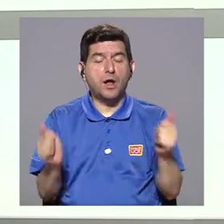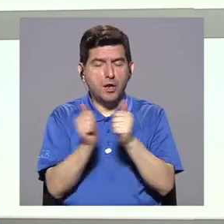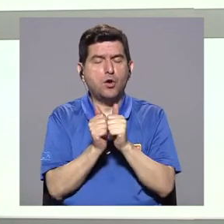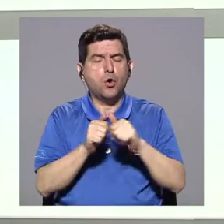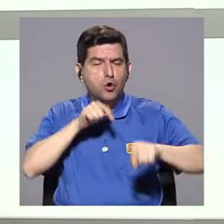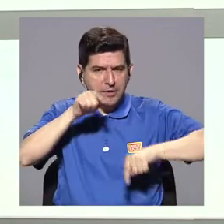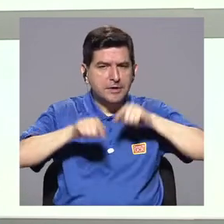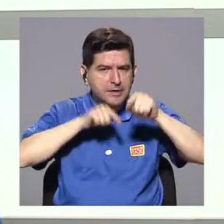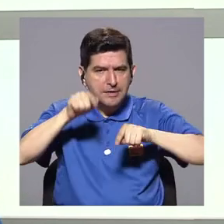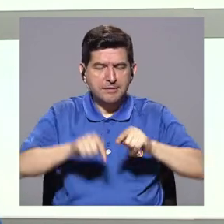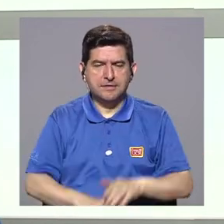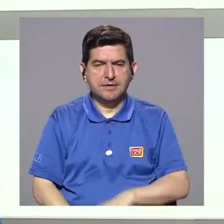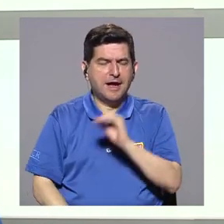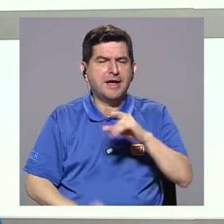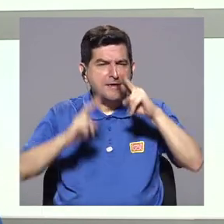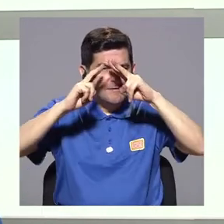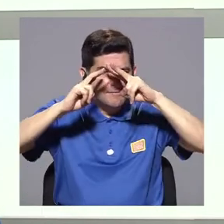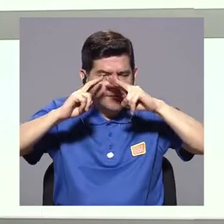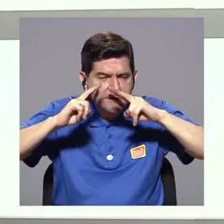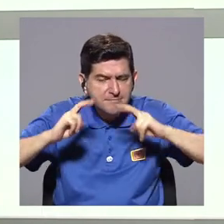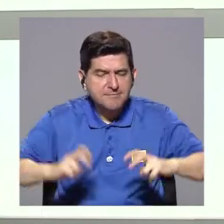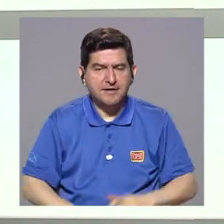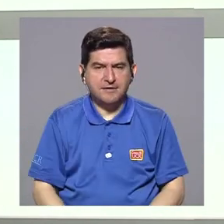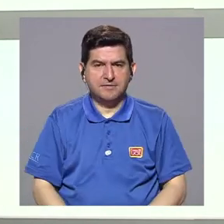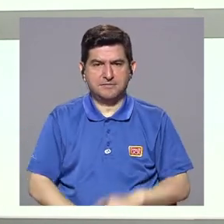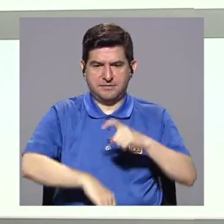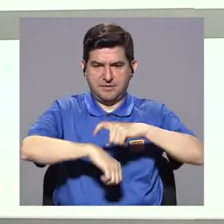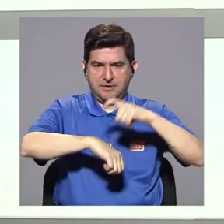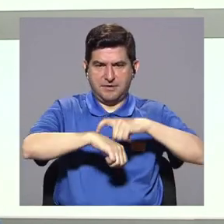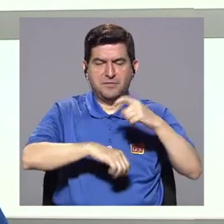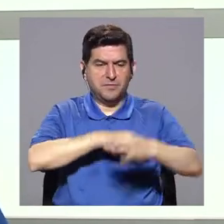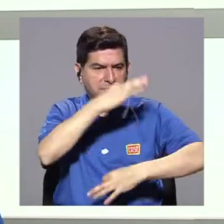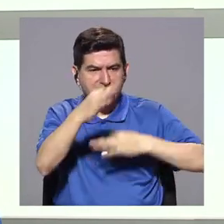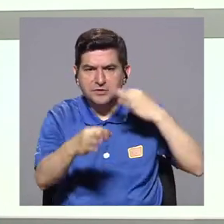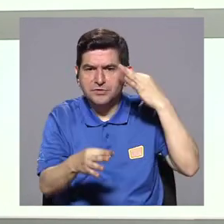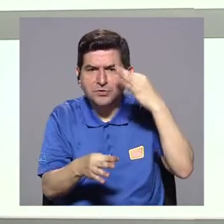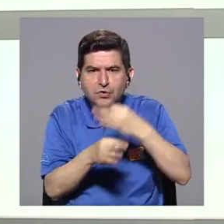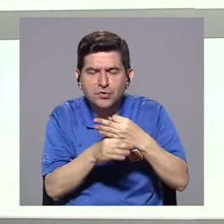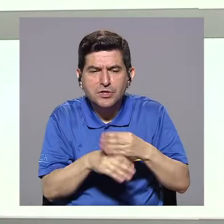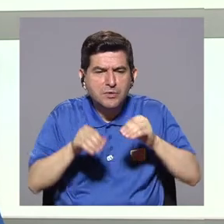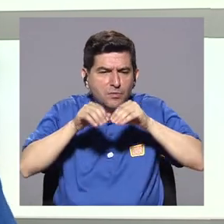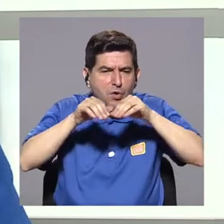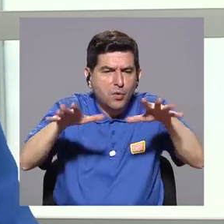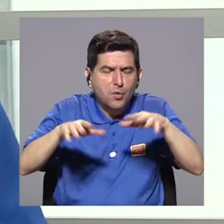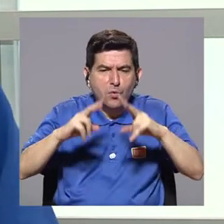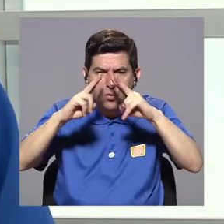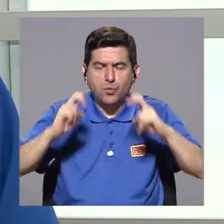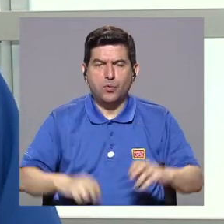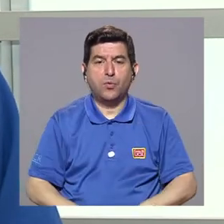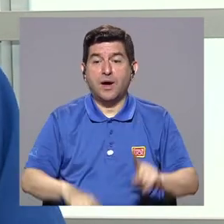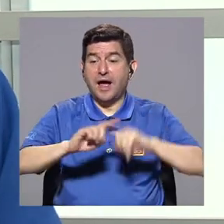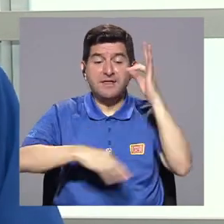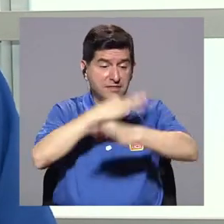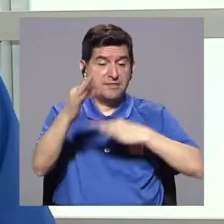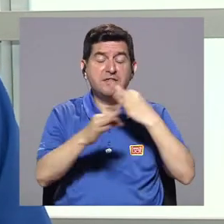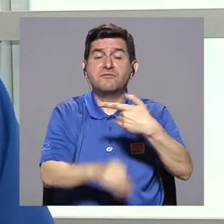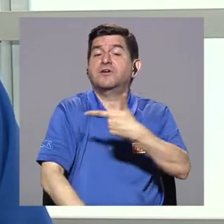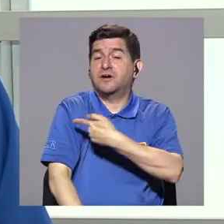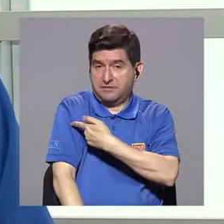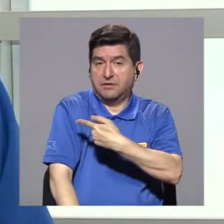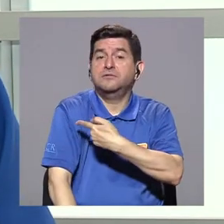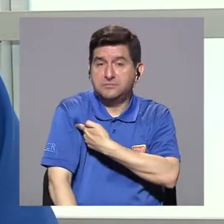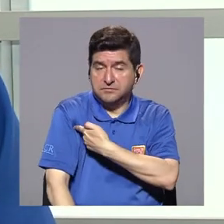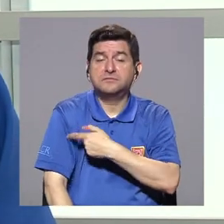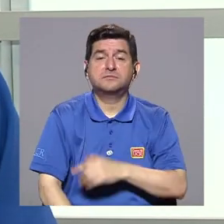pero también ser críticos y ser analíticos a la hora de ver este tipo de diseminación, ¿verdad? Porque hay vacunas de